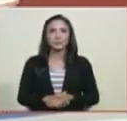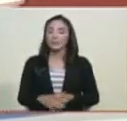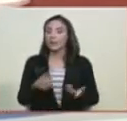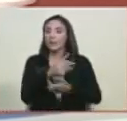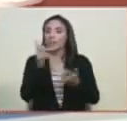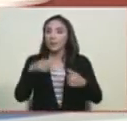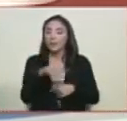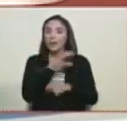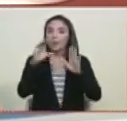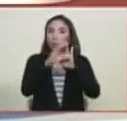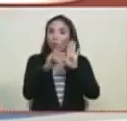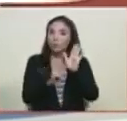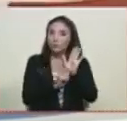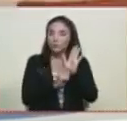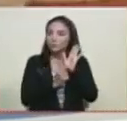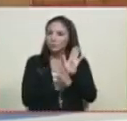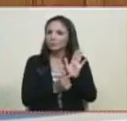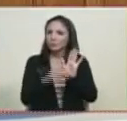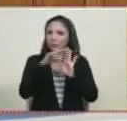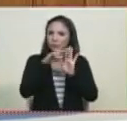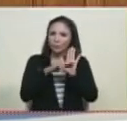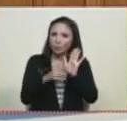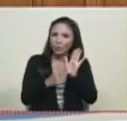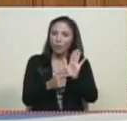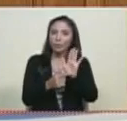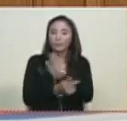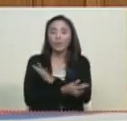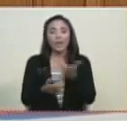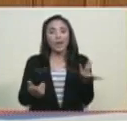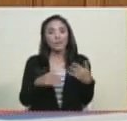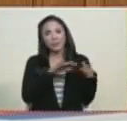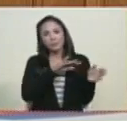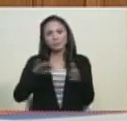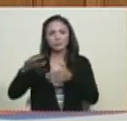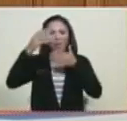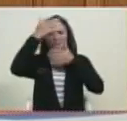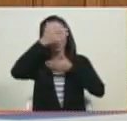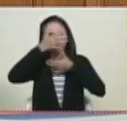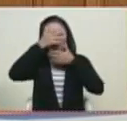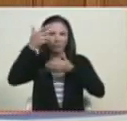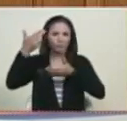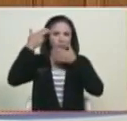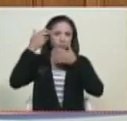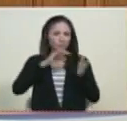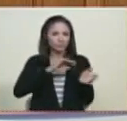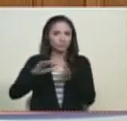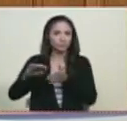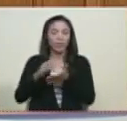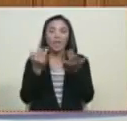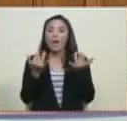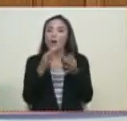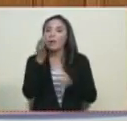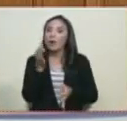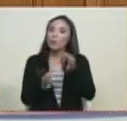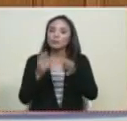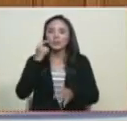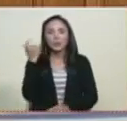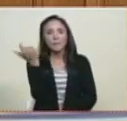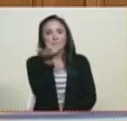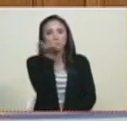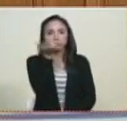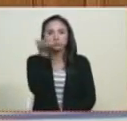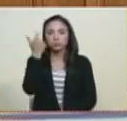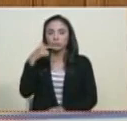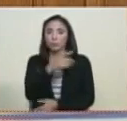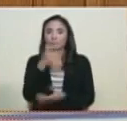la Constitución sobre el terrorismo. Y tiene ahora que triunfar la justicia. Y